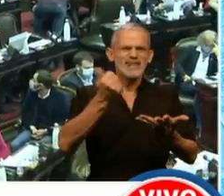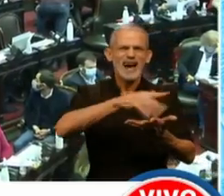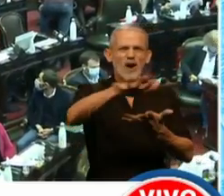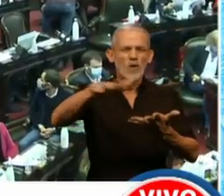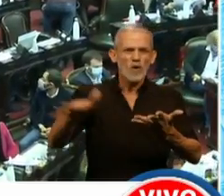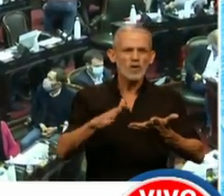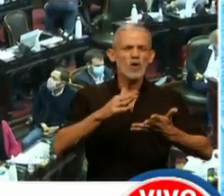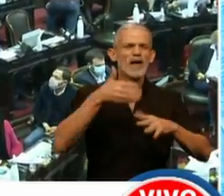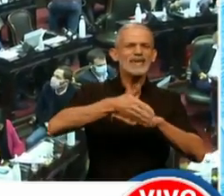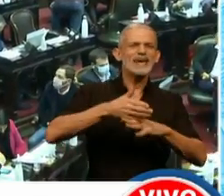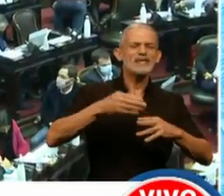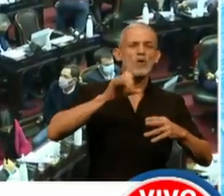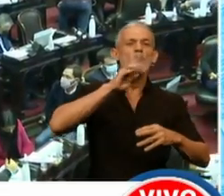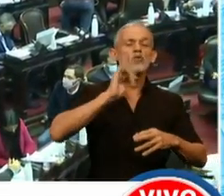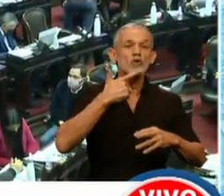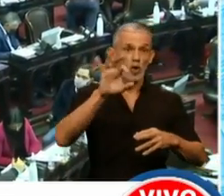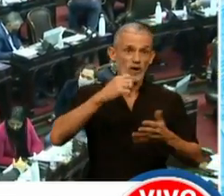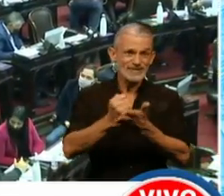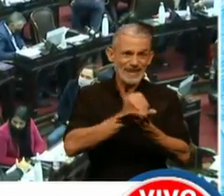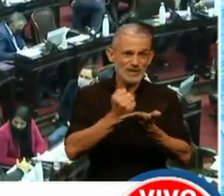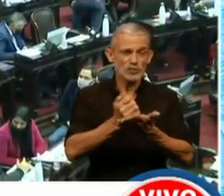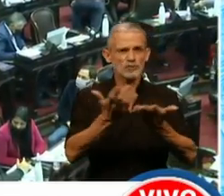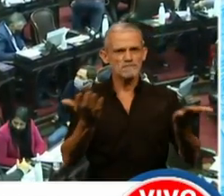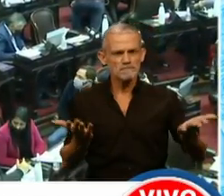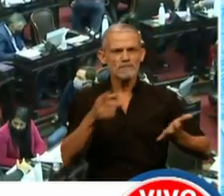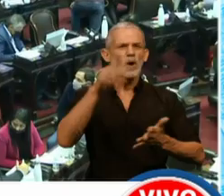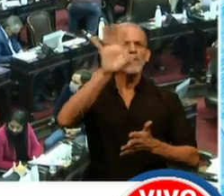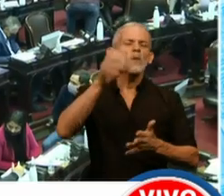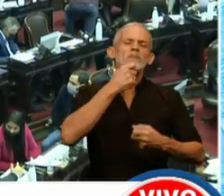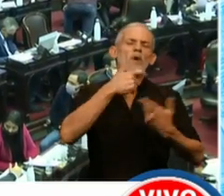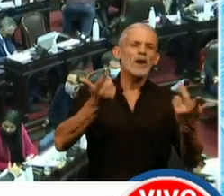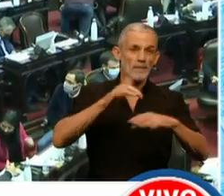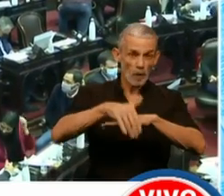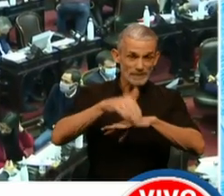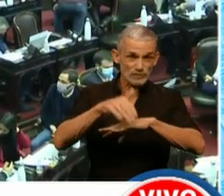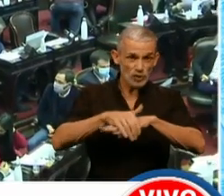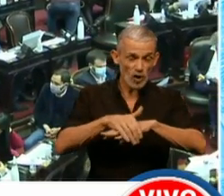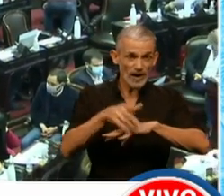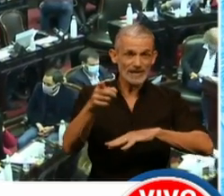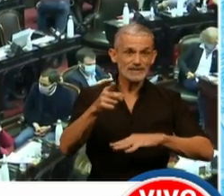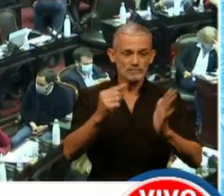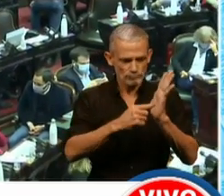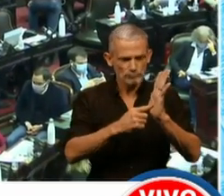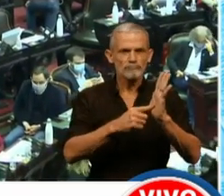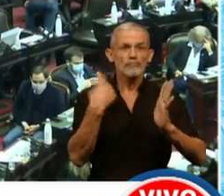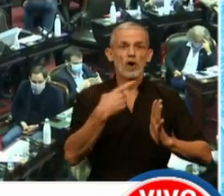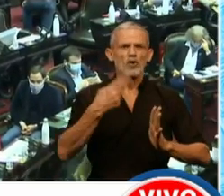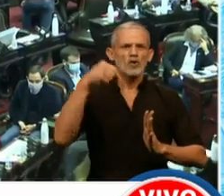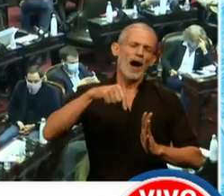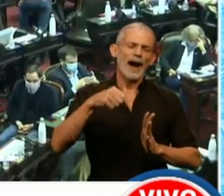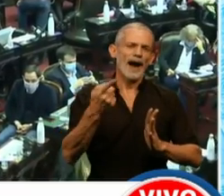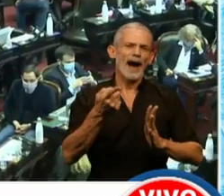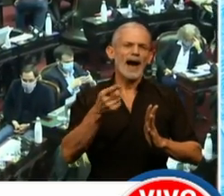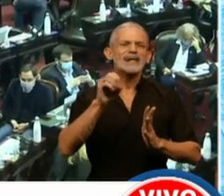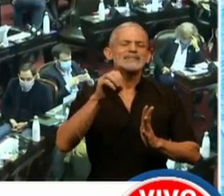ingresos brutos y serios no obstante lo cual provincia como misión ha establecido y lo que nosotros acá en la jerga